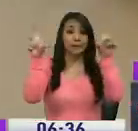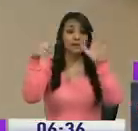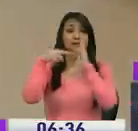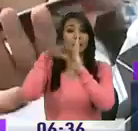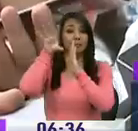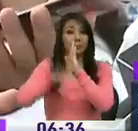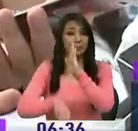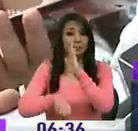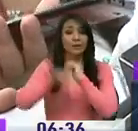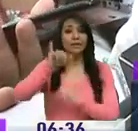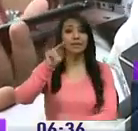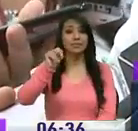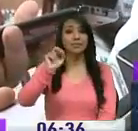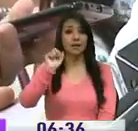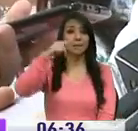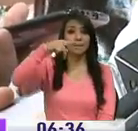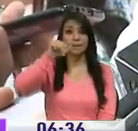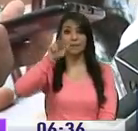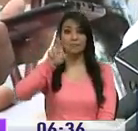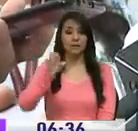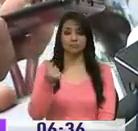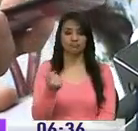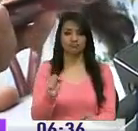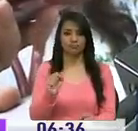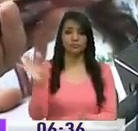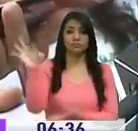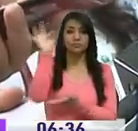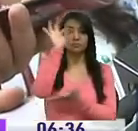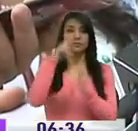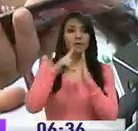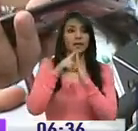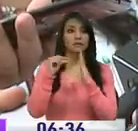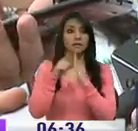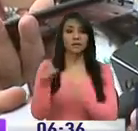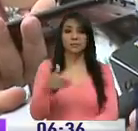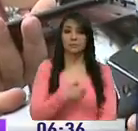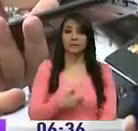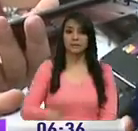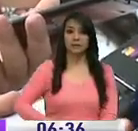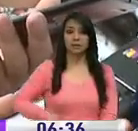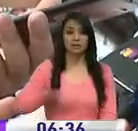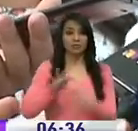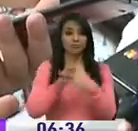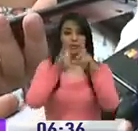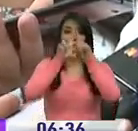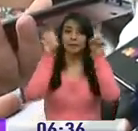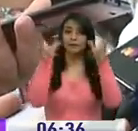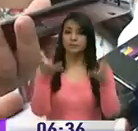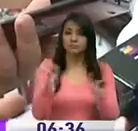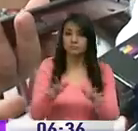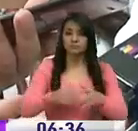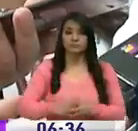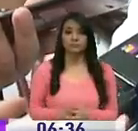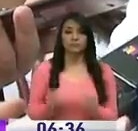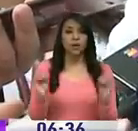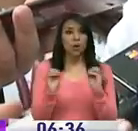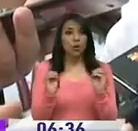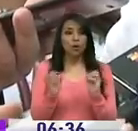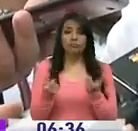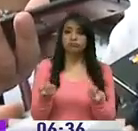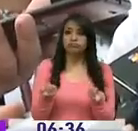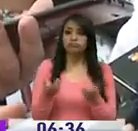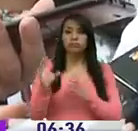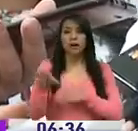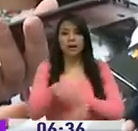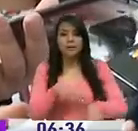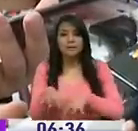papers la representante del sri dijo que no había vinculación del presidente con ningún tipo de estas empresas ningún tipo de manejos económicos ni